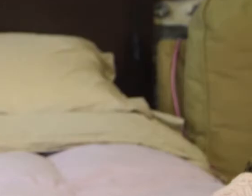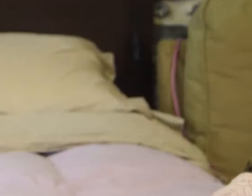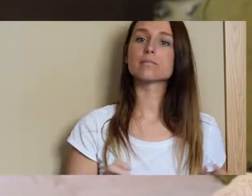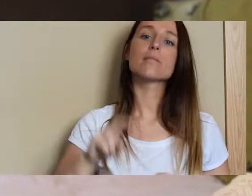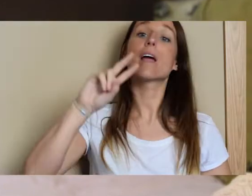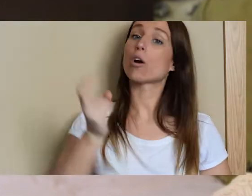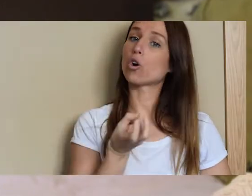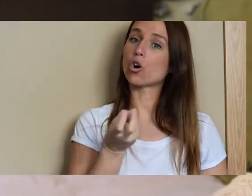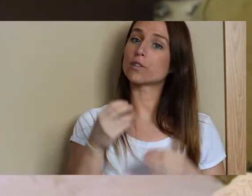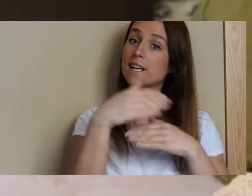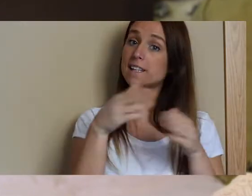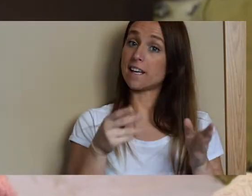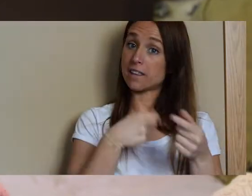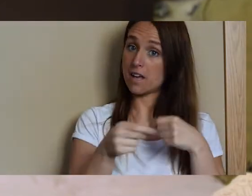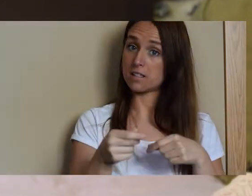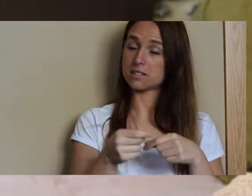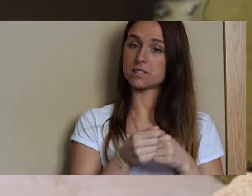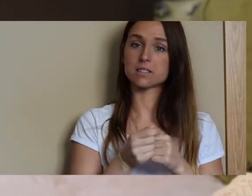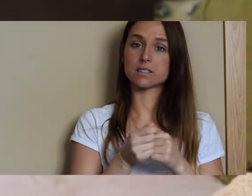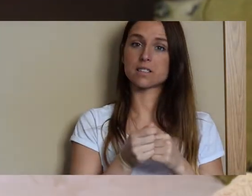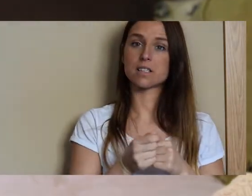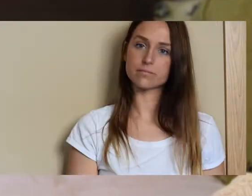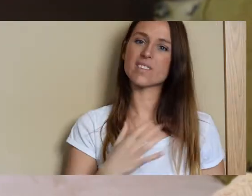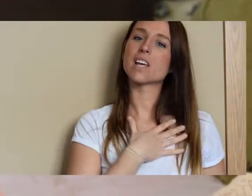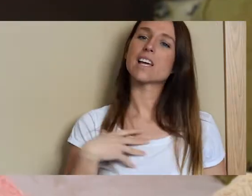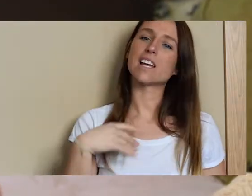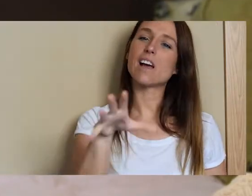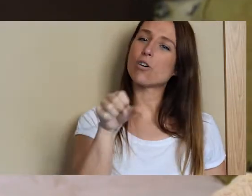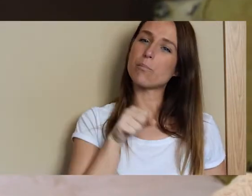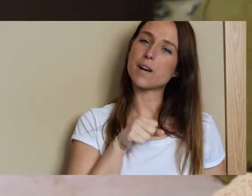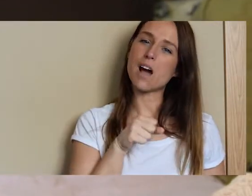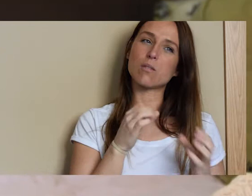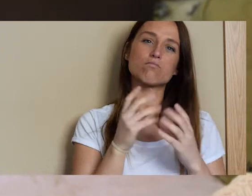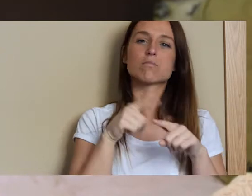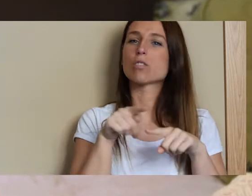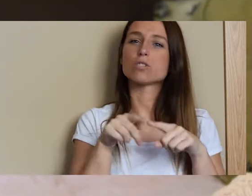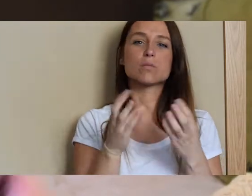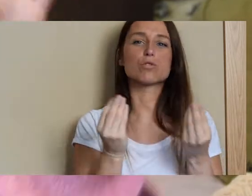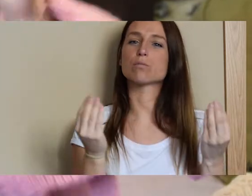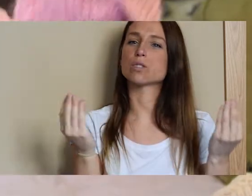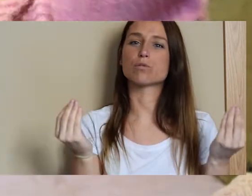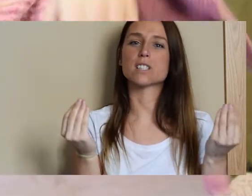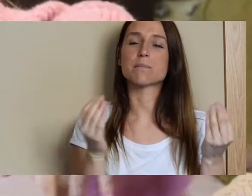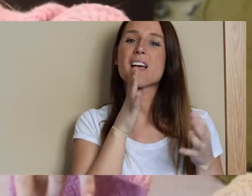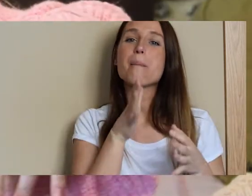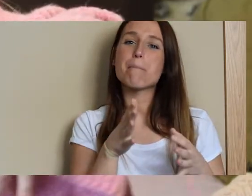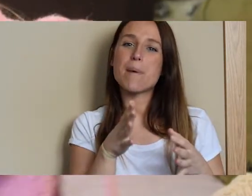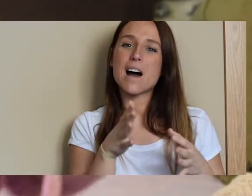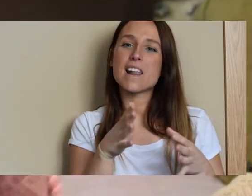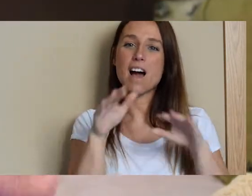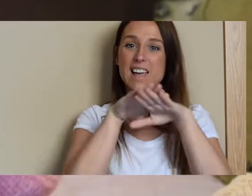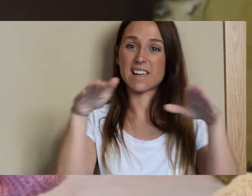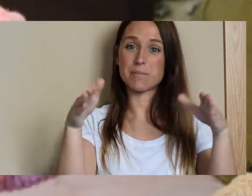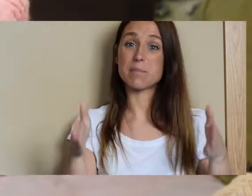cositas de decoración para el escritorio. Pero aún me queda por poner el mood board. Me queda por poner un revistero a